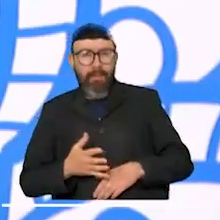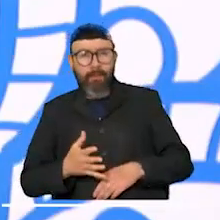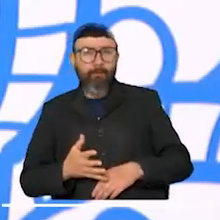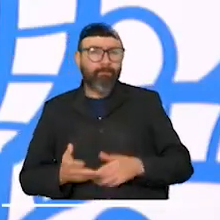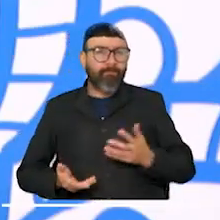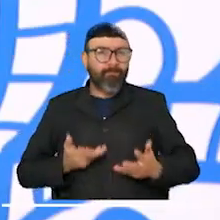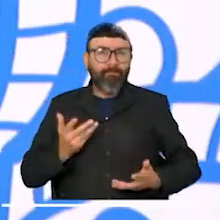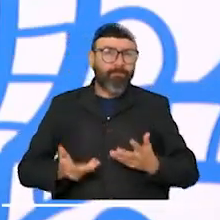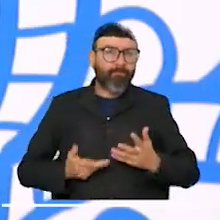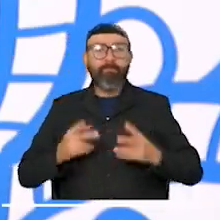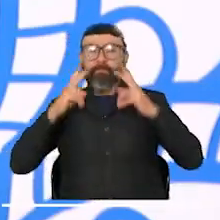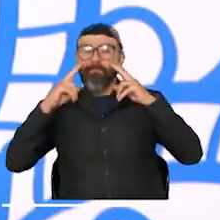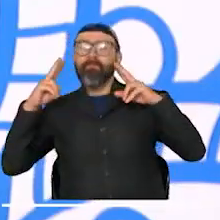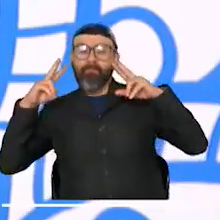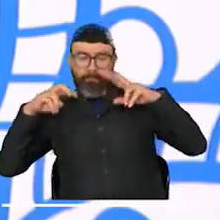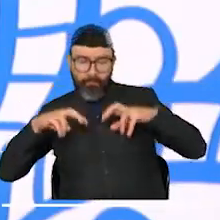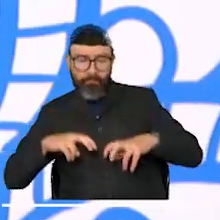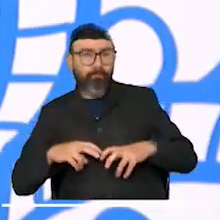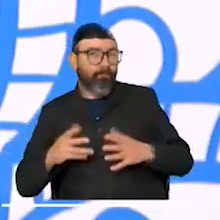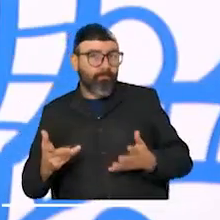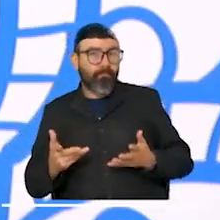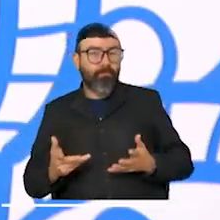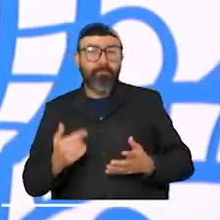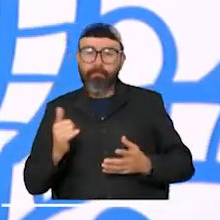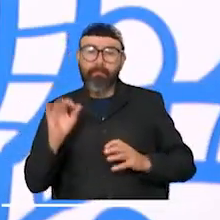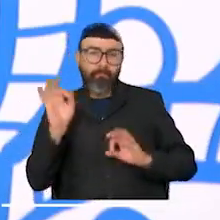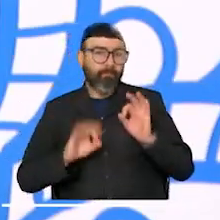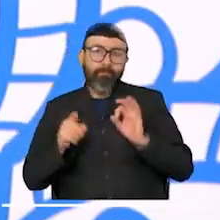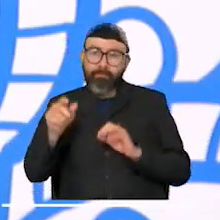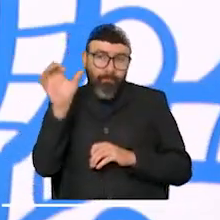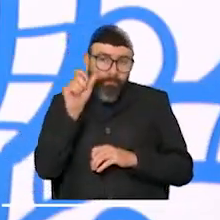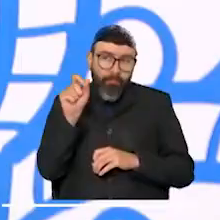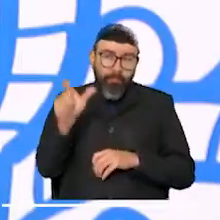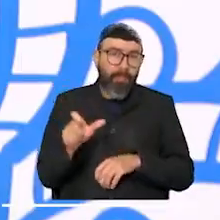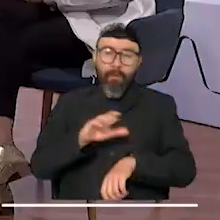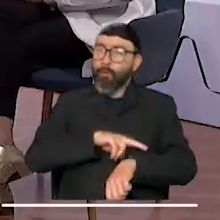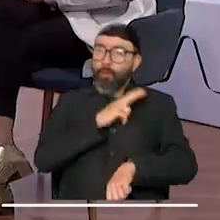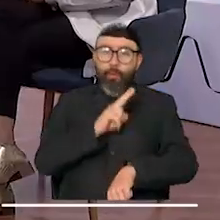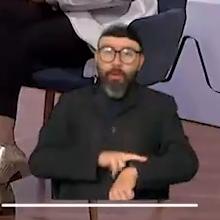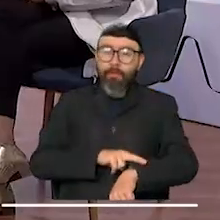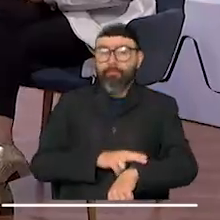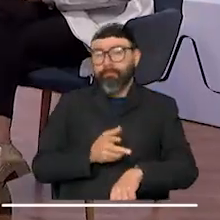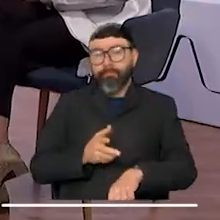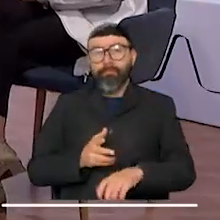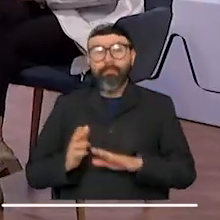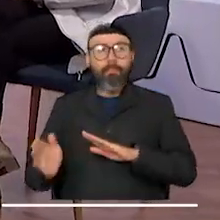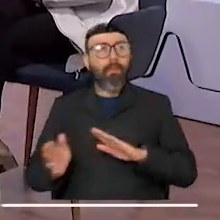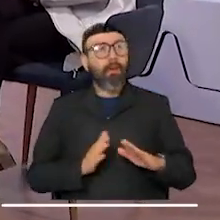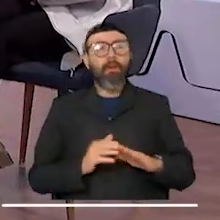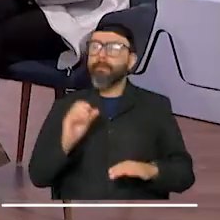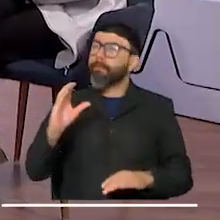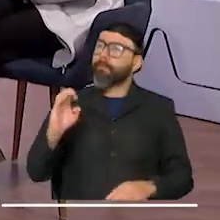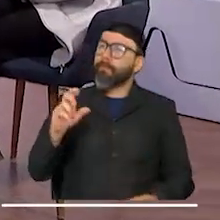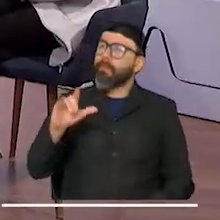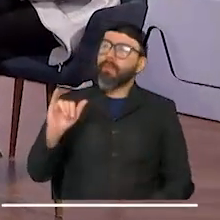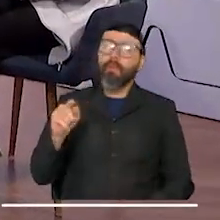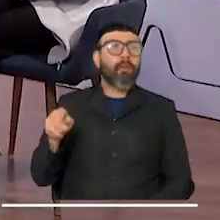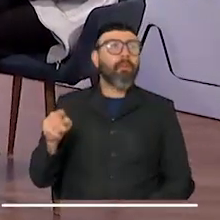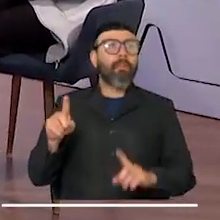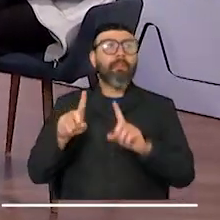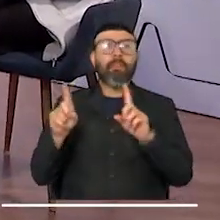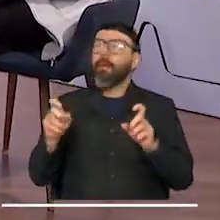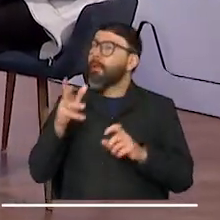en ese momento como académicamente preparado para ese tipo de cirugías doctora Margarita no hablamos del tema de